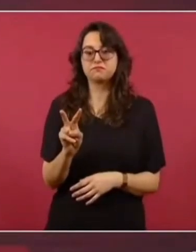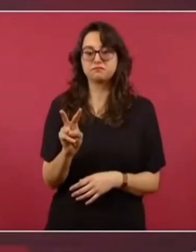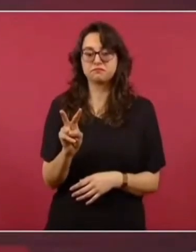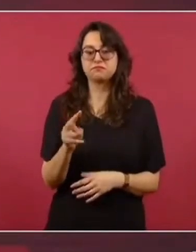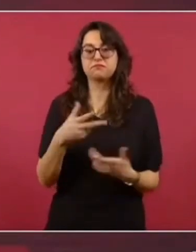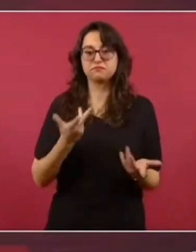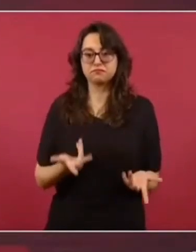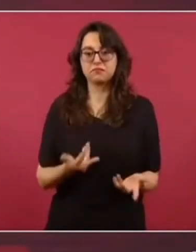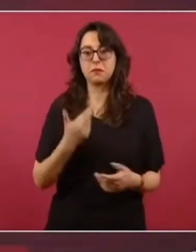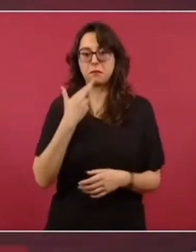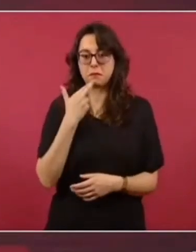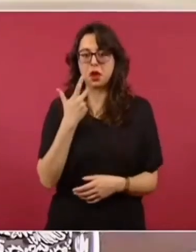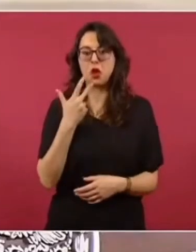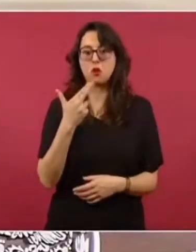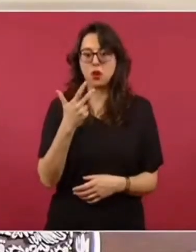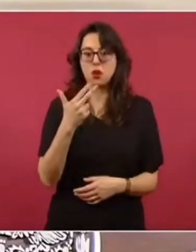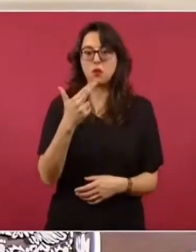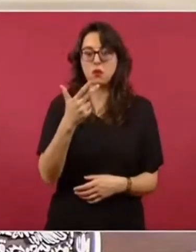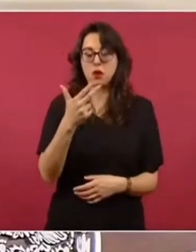el ir avanzando,